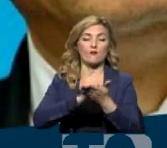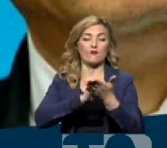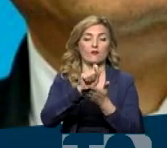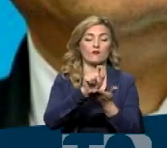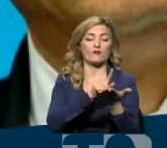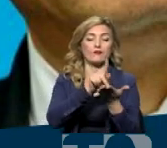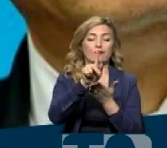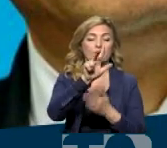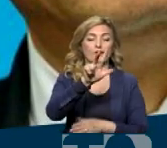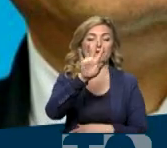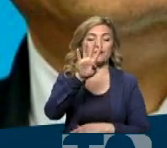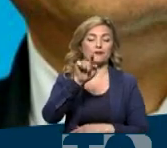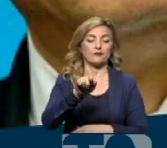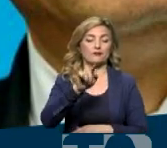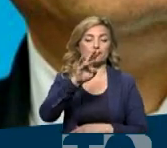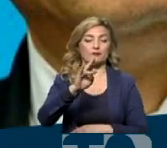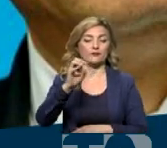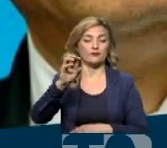rubros como